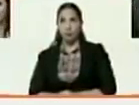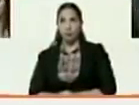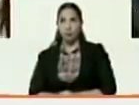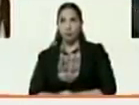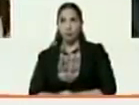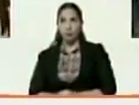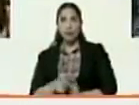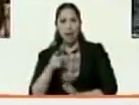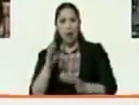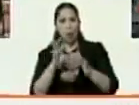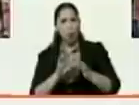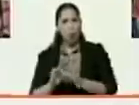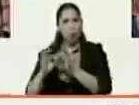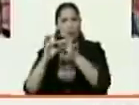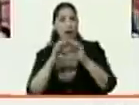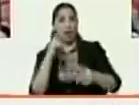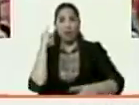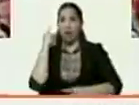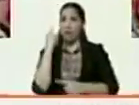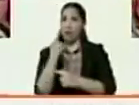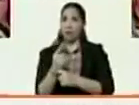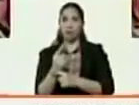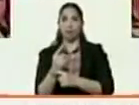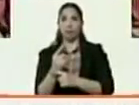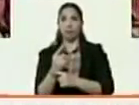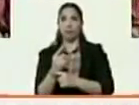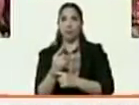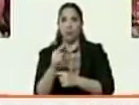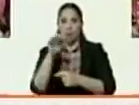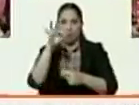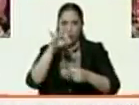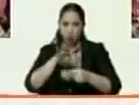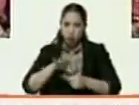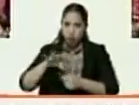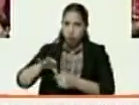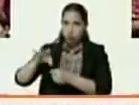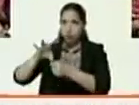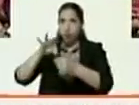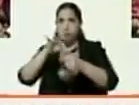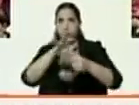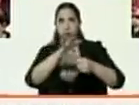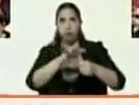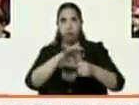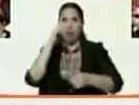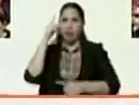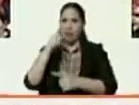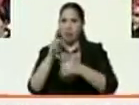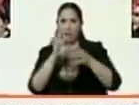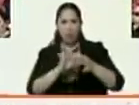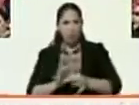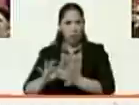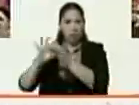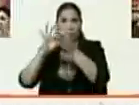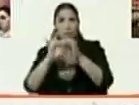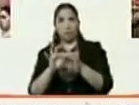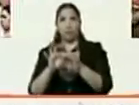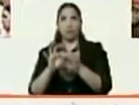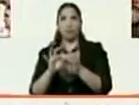Y esa unidad debe estar sembrada, esa unidad debe